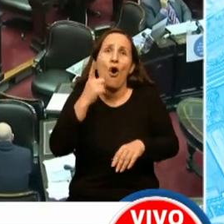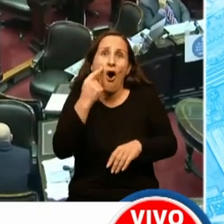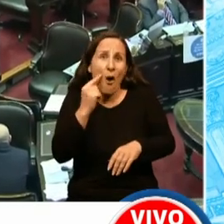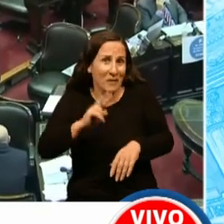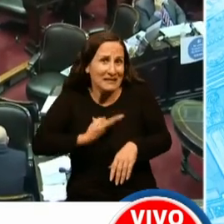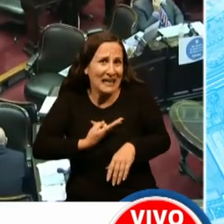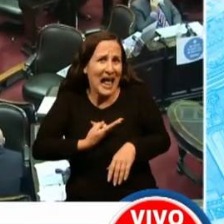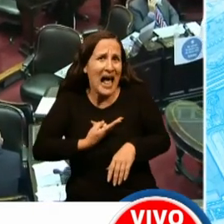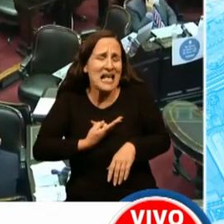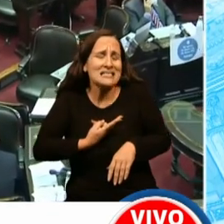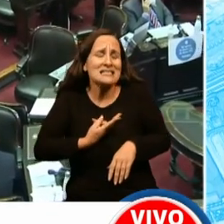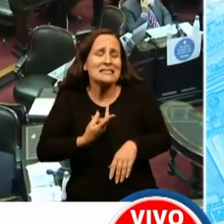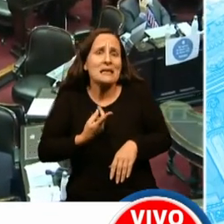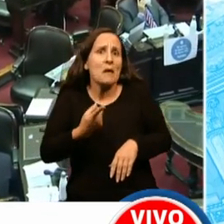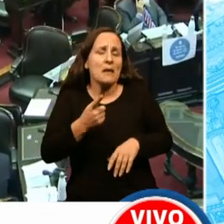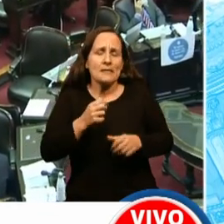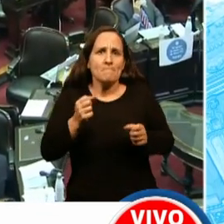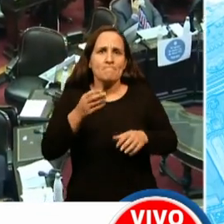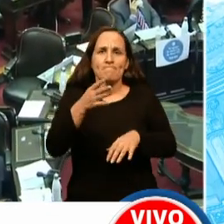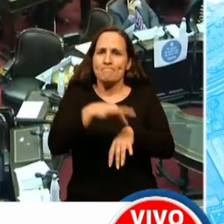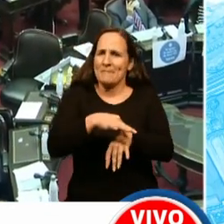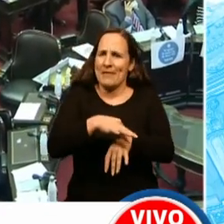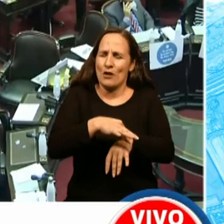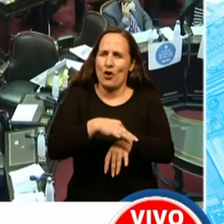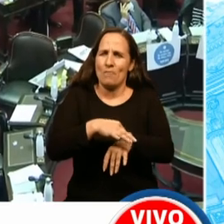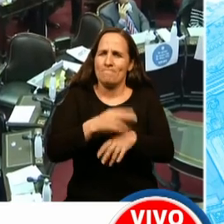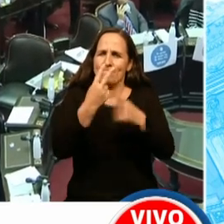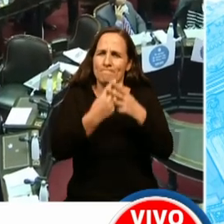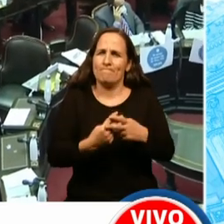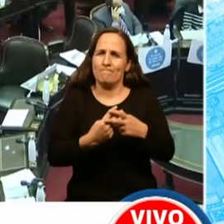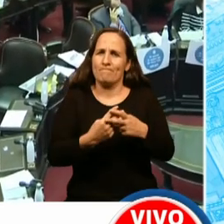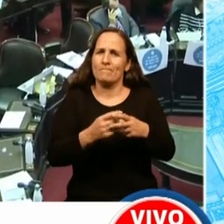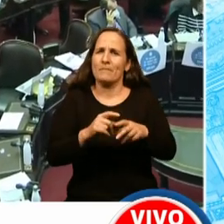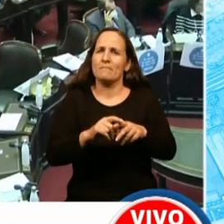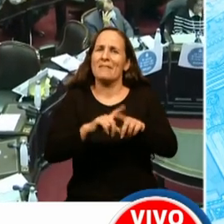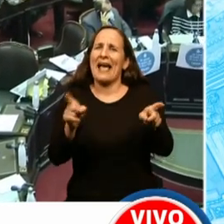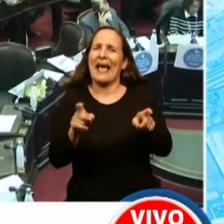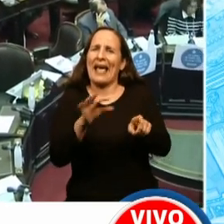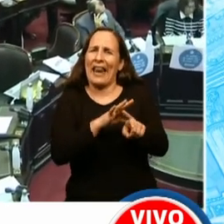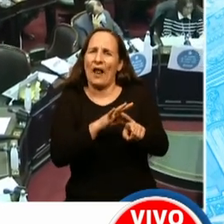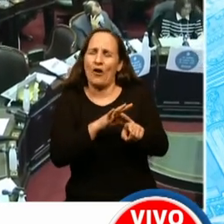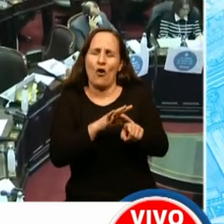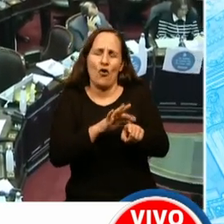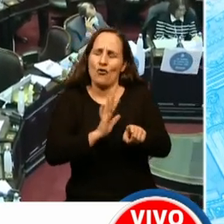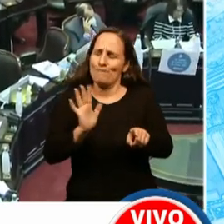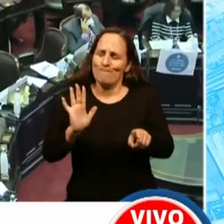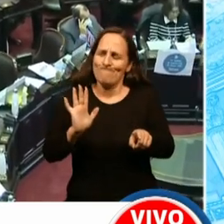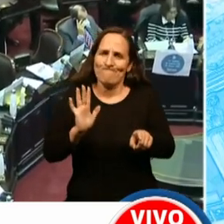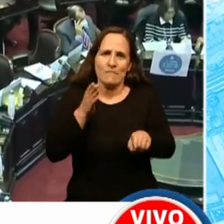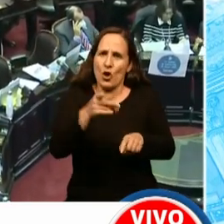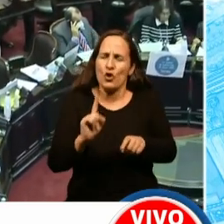animan a ir a un médico a hacer un control ginecológico de mujeres